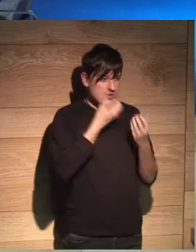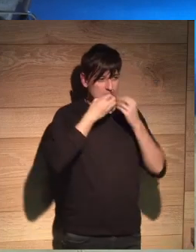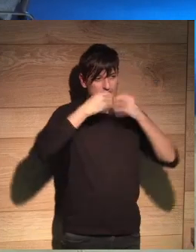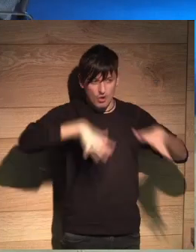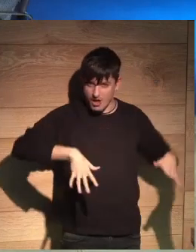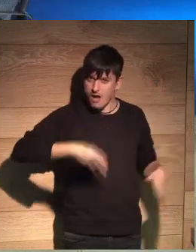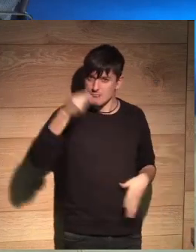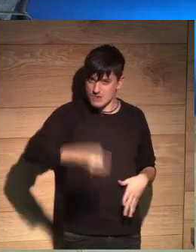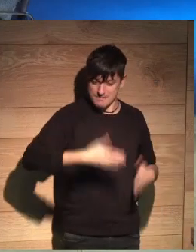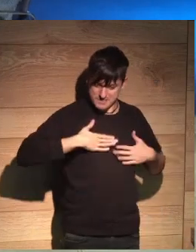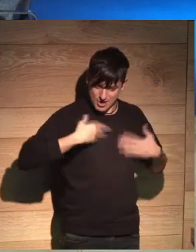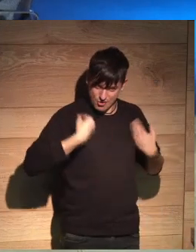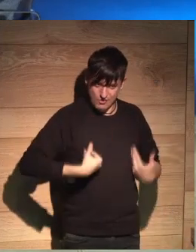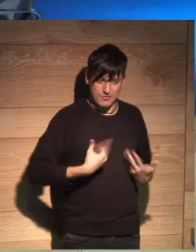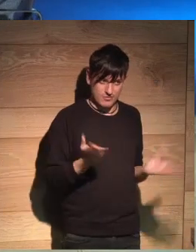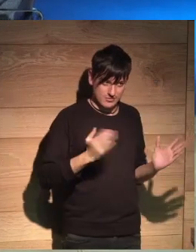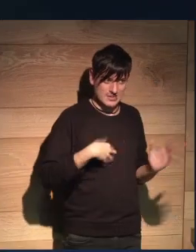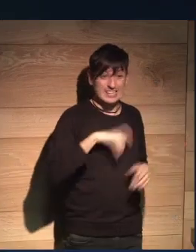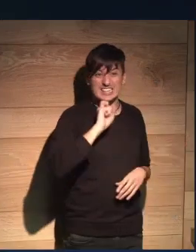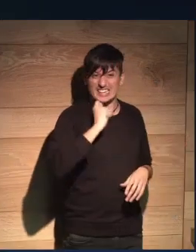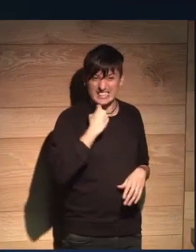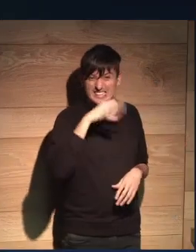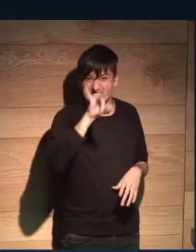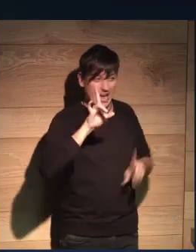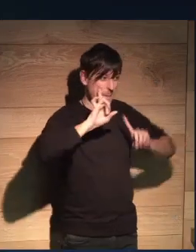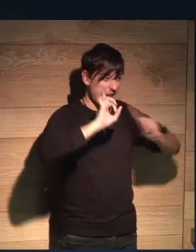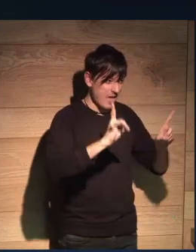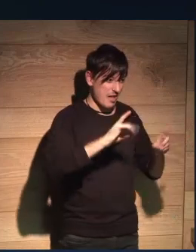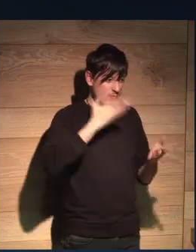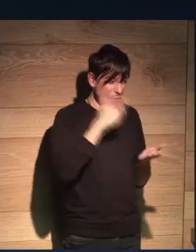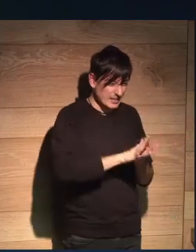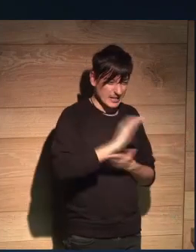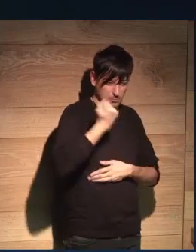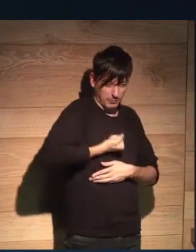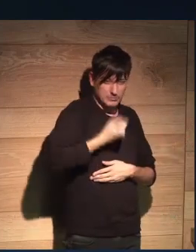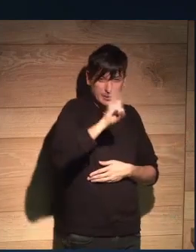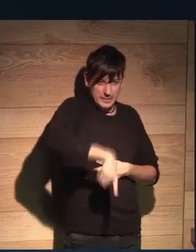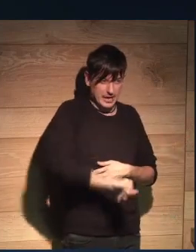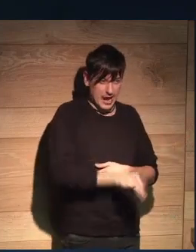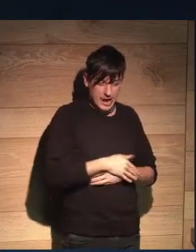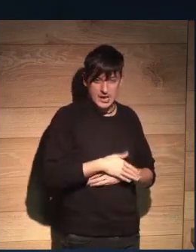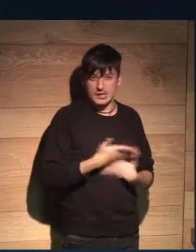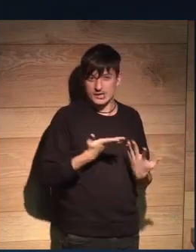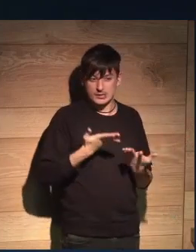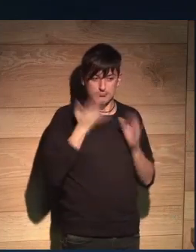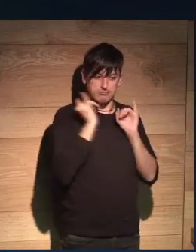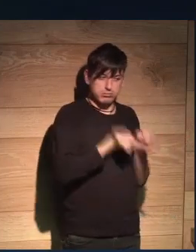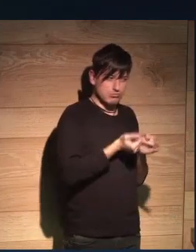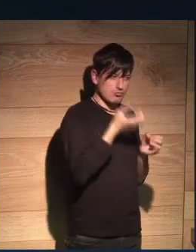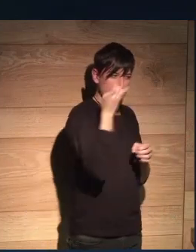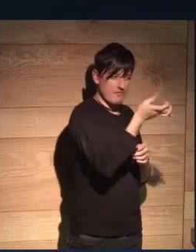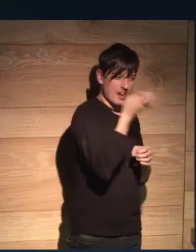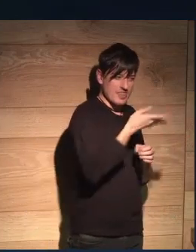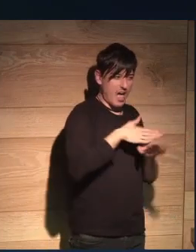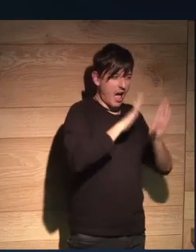te gustan, pero es mío. Haters, sí. ¿Amenazas de muerte? Sí. Llegar y dar una conferencia